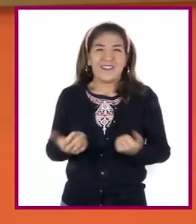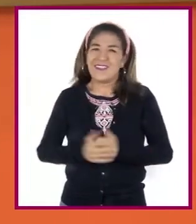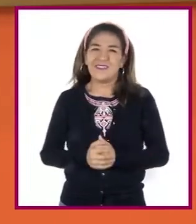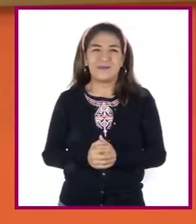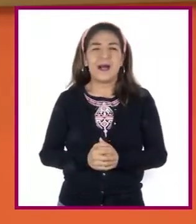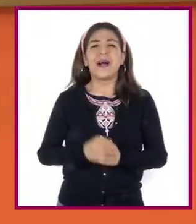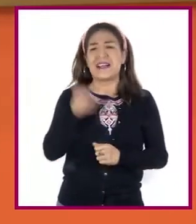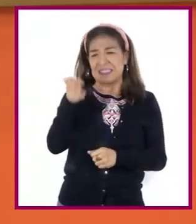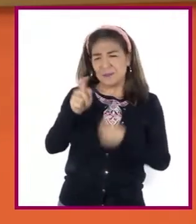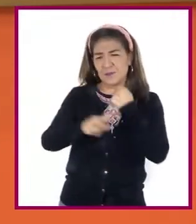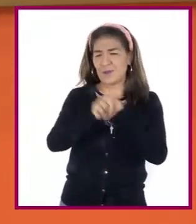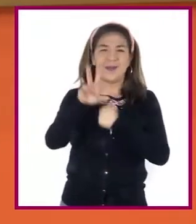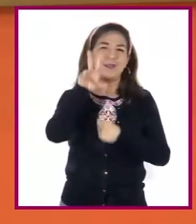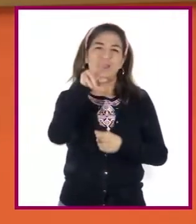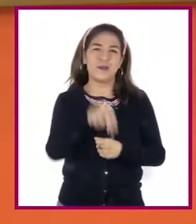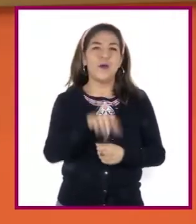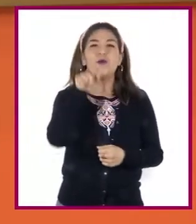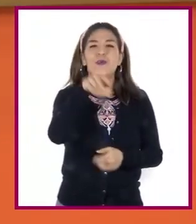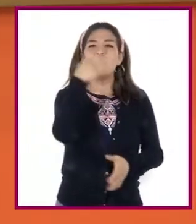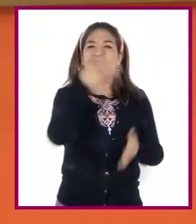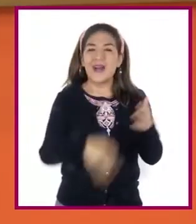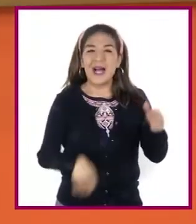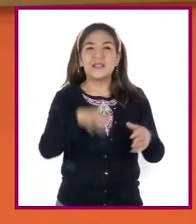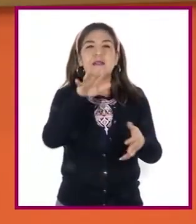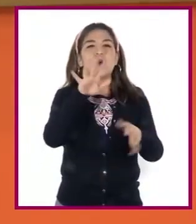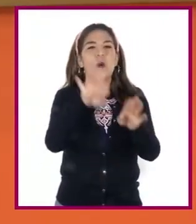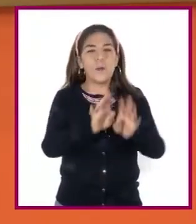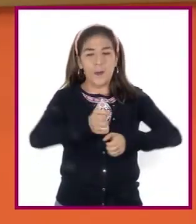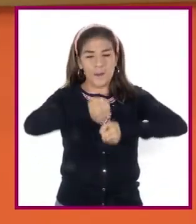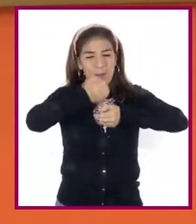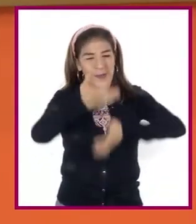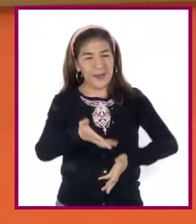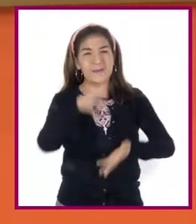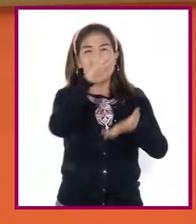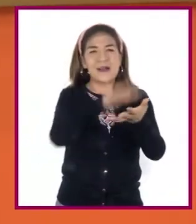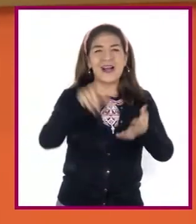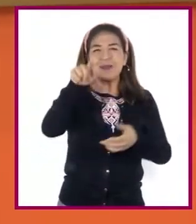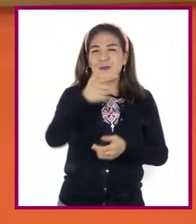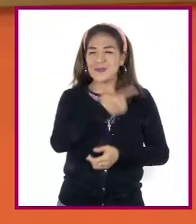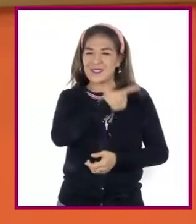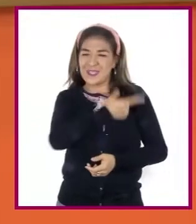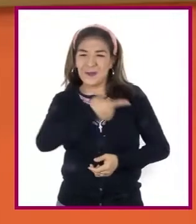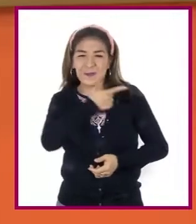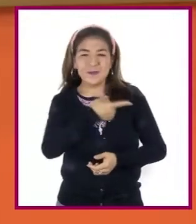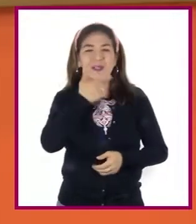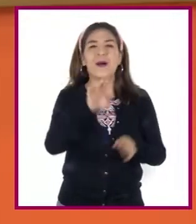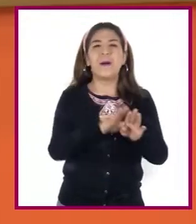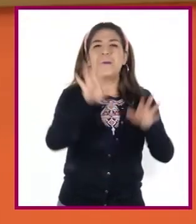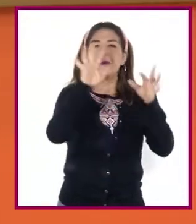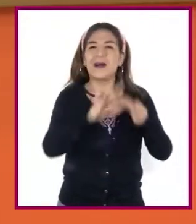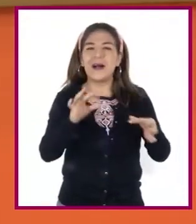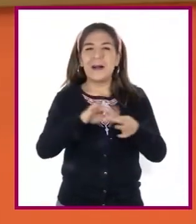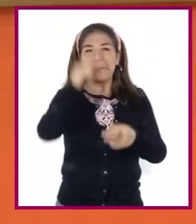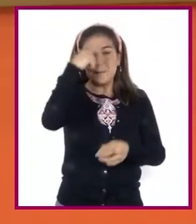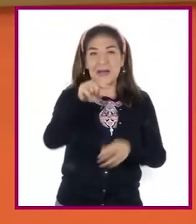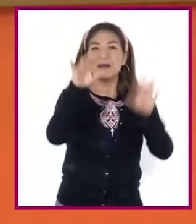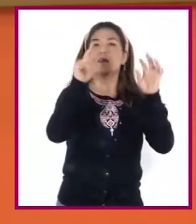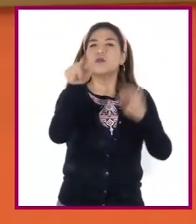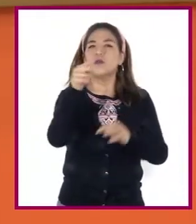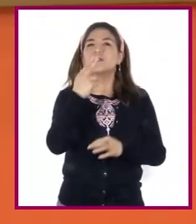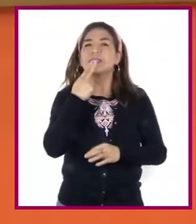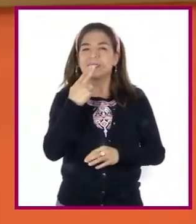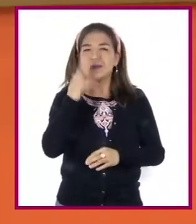problema. Más bien es que no has encontrado el poema que te hable a ti o no has escuchado una explicación que te sirva. Mira, por